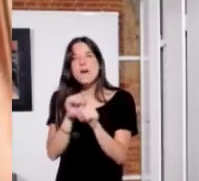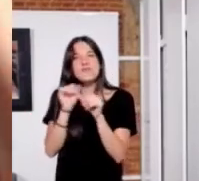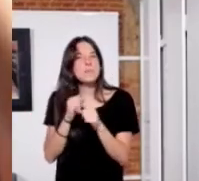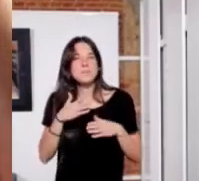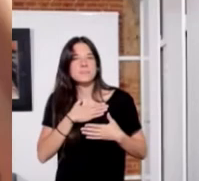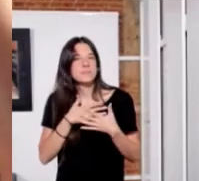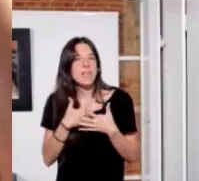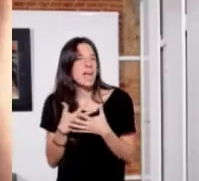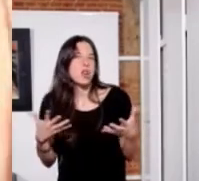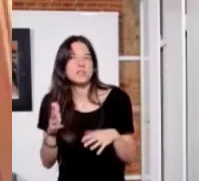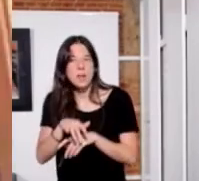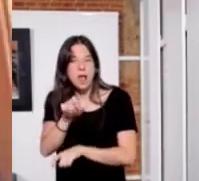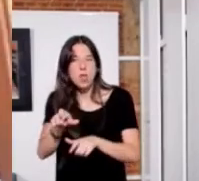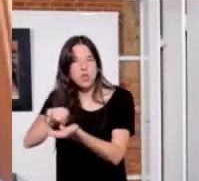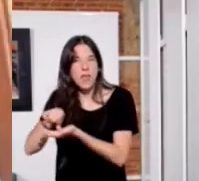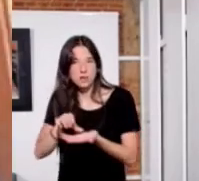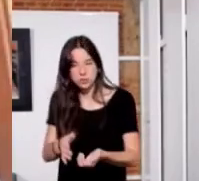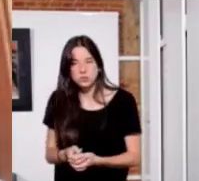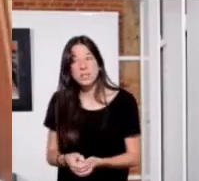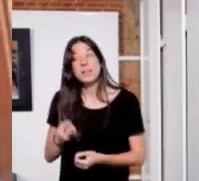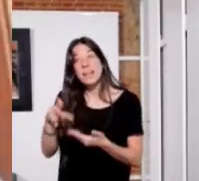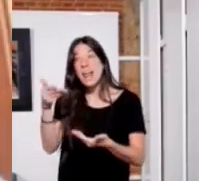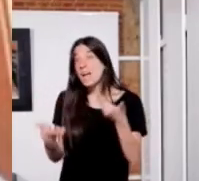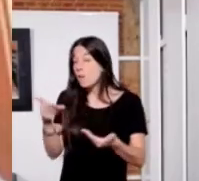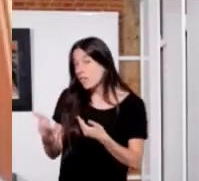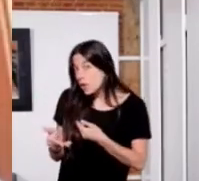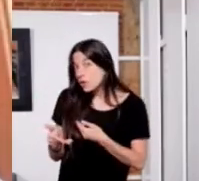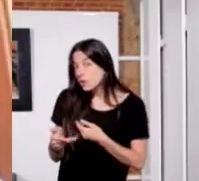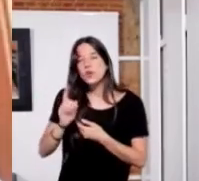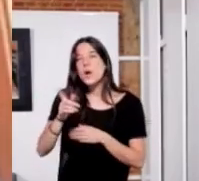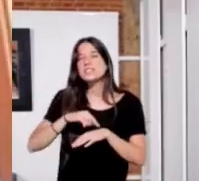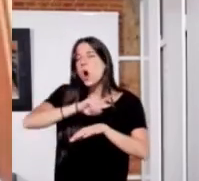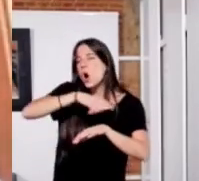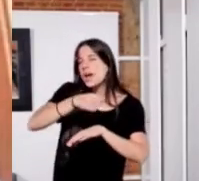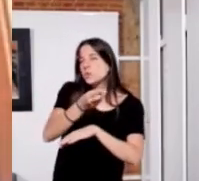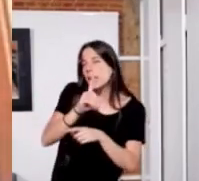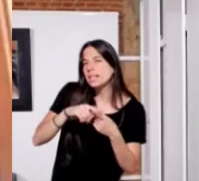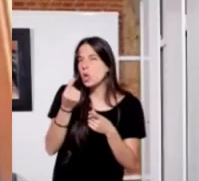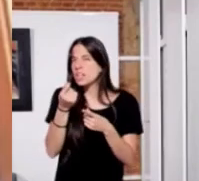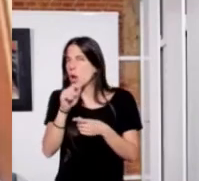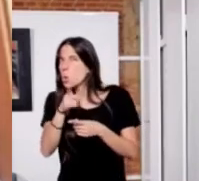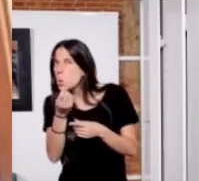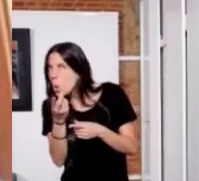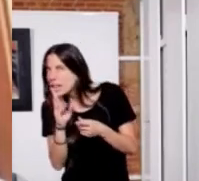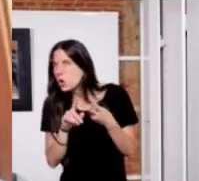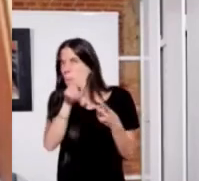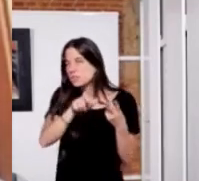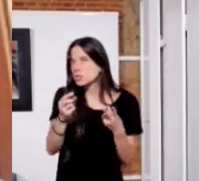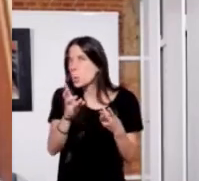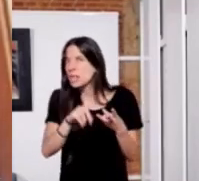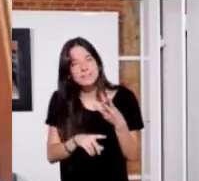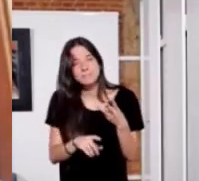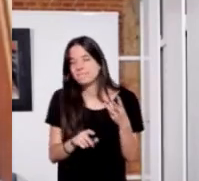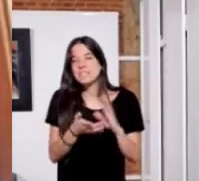su ciudadanía. Con lo cual, la evaluación no es cuántas horas, cuánto dinero, cuánta gente, sino cuánta capacidad